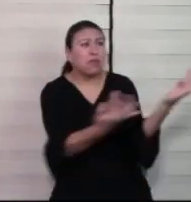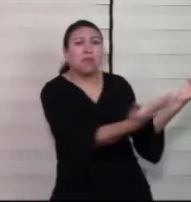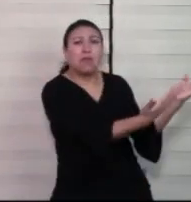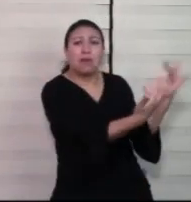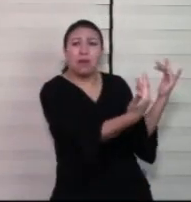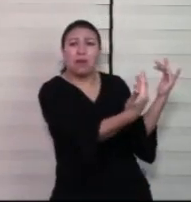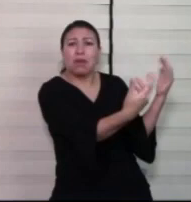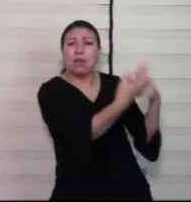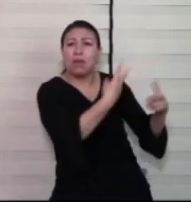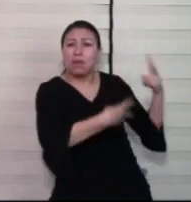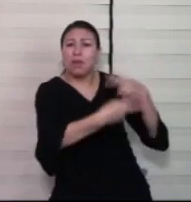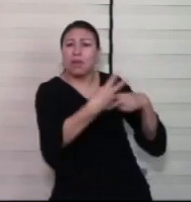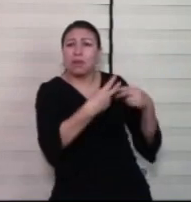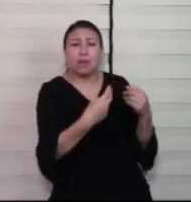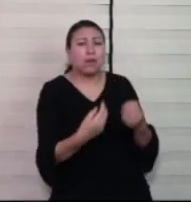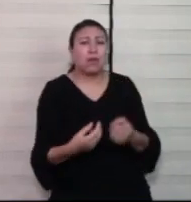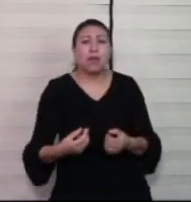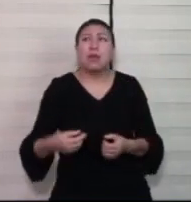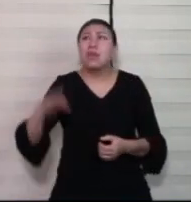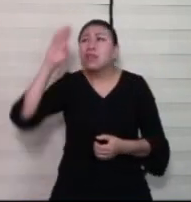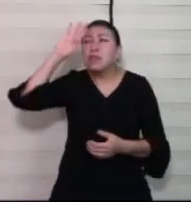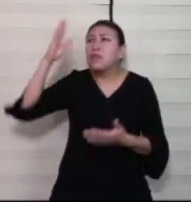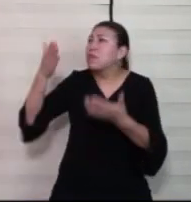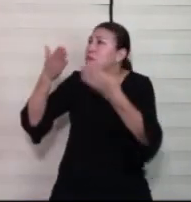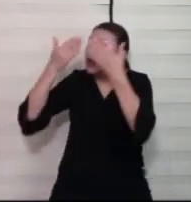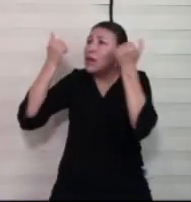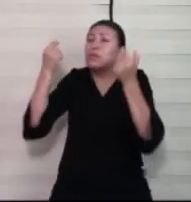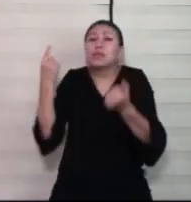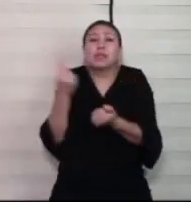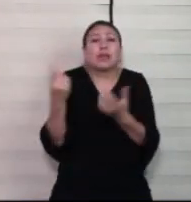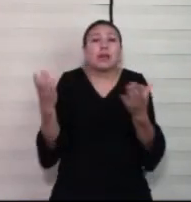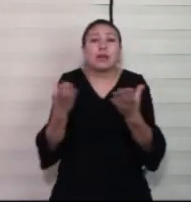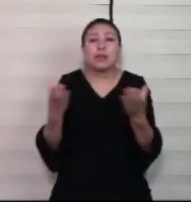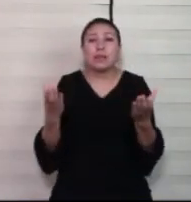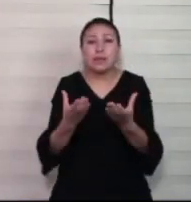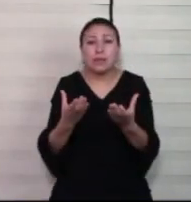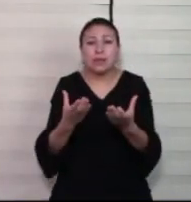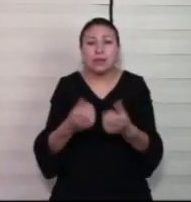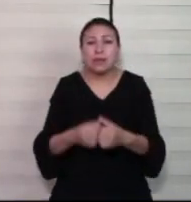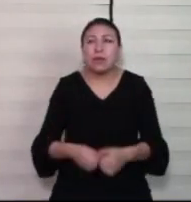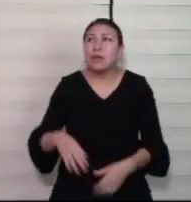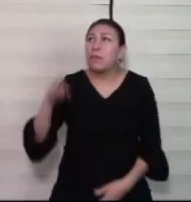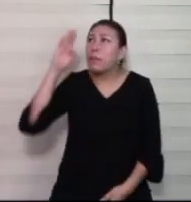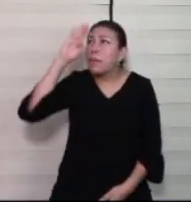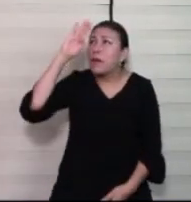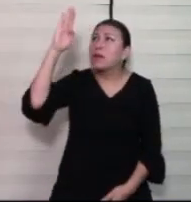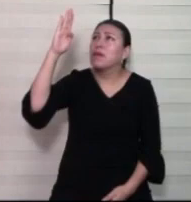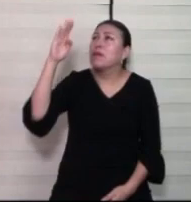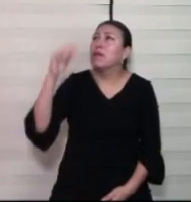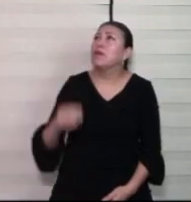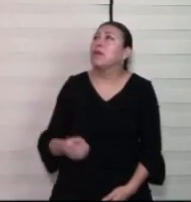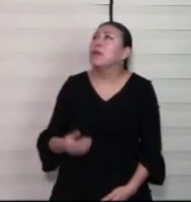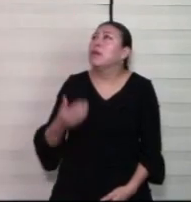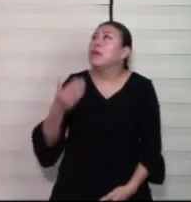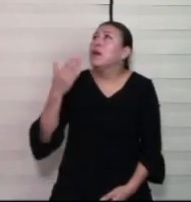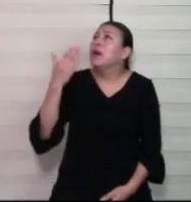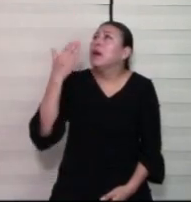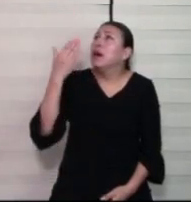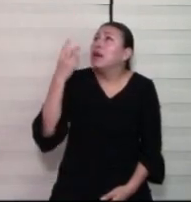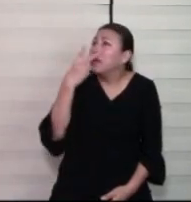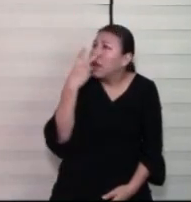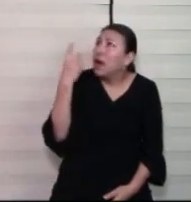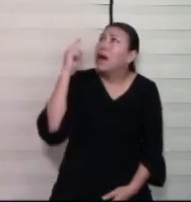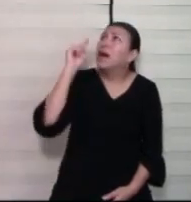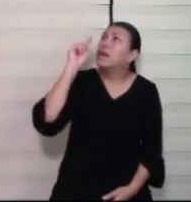viene. Señor, dice, no sabemos qué hacer. Señor, a ti volvemos